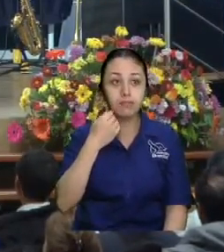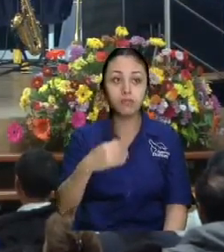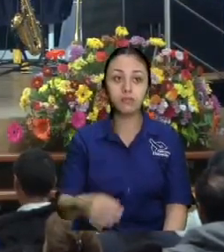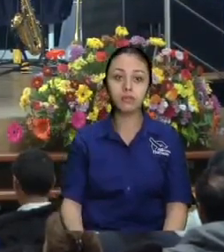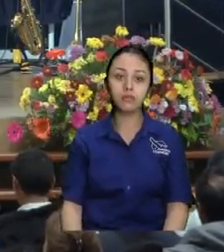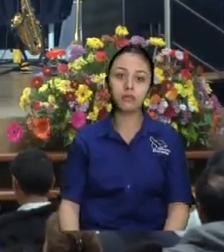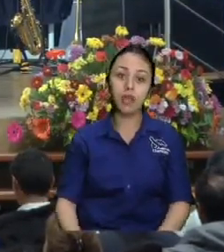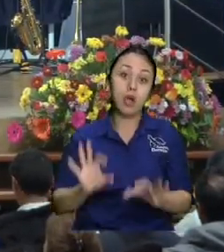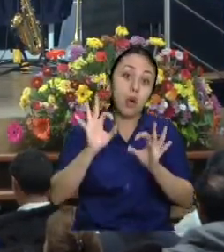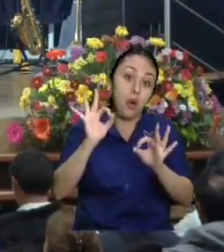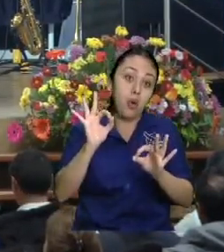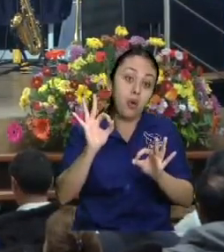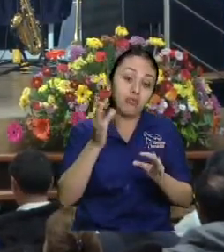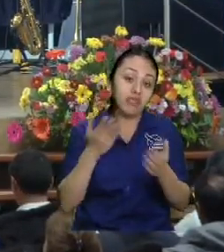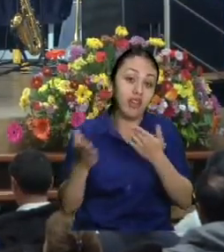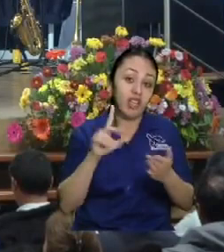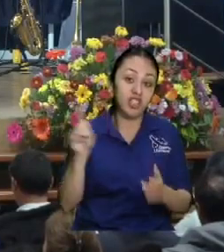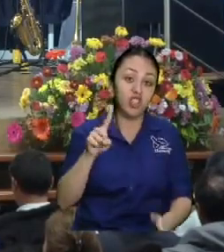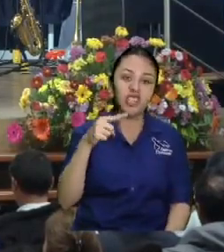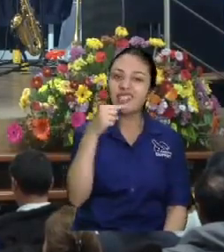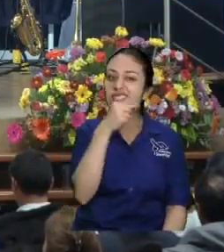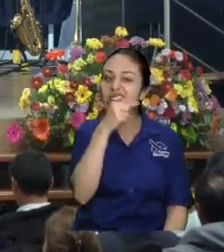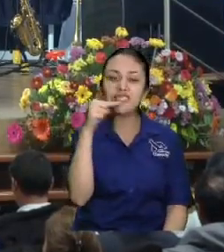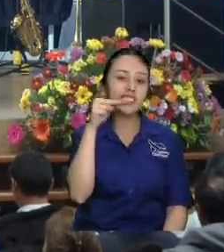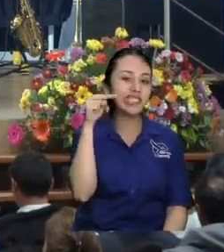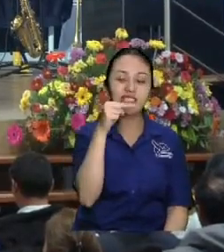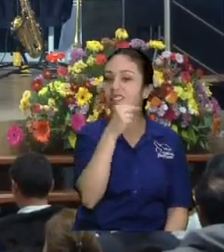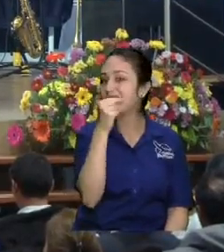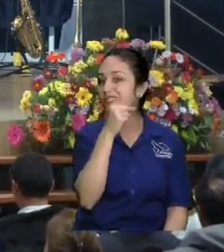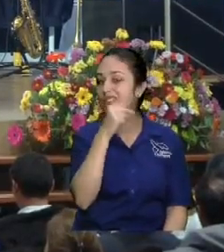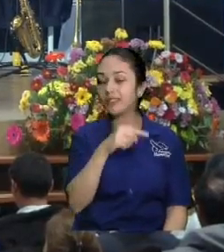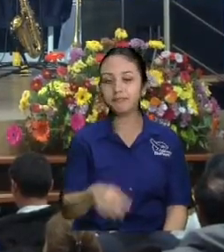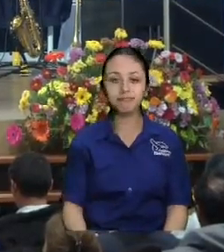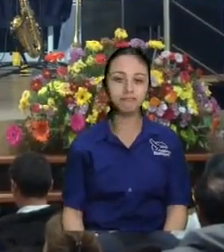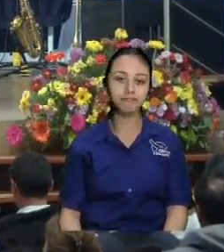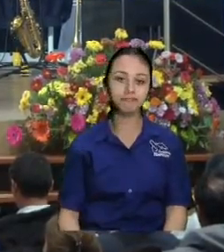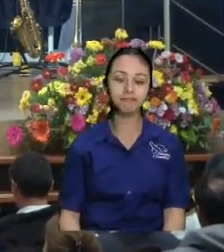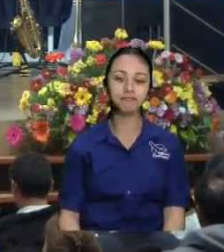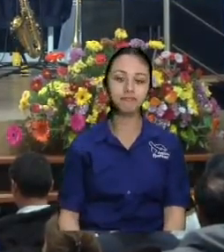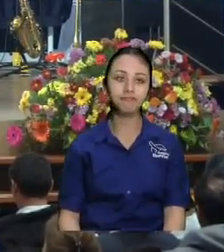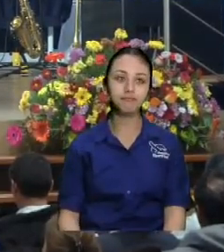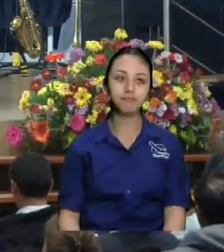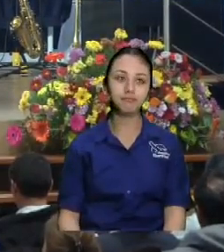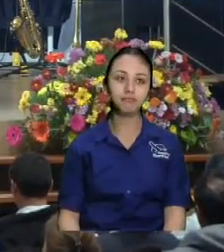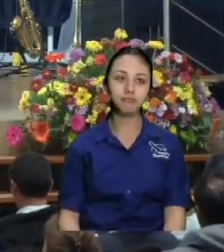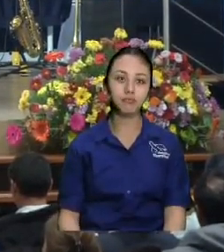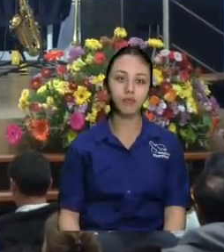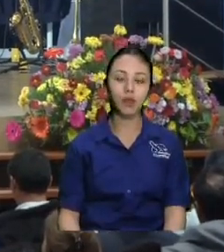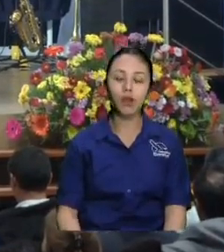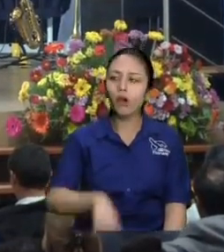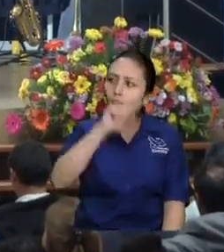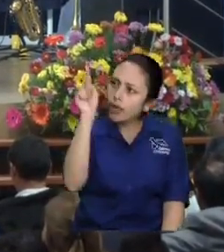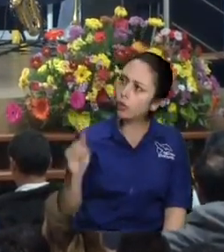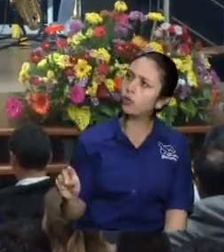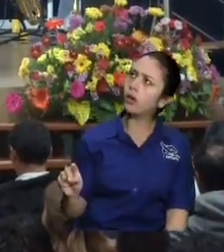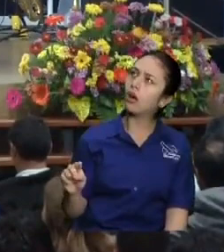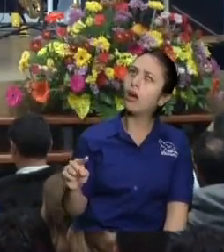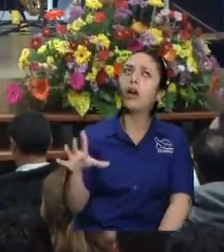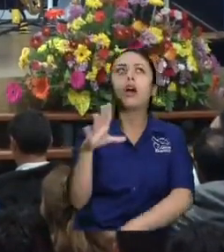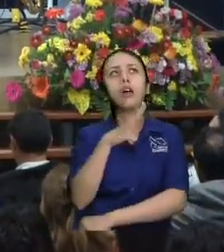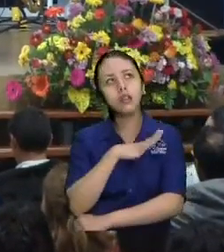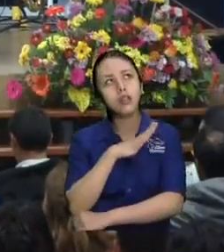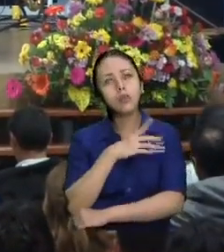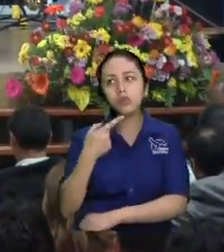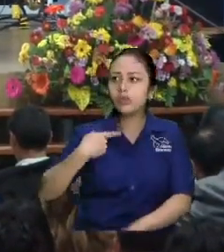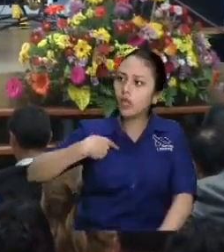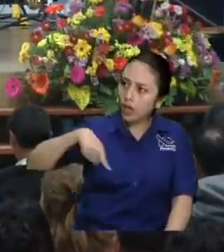se ha hecho la limpieza dental que se tiene que hacer cada 6 meses con el dentista. Y uno se tiene que limpiar así cada 6 meses, pues, hermano